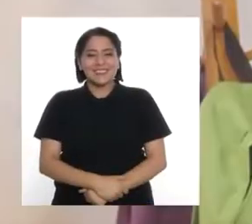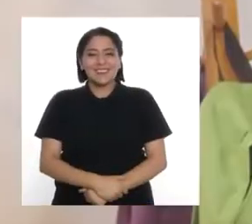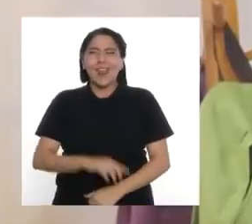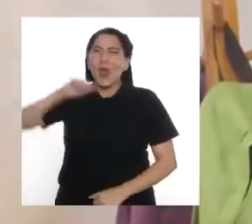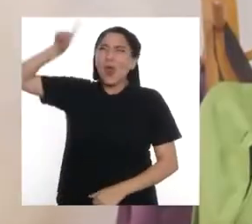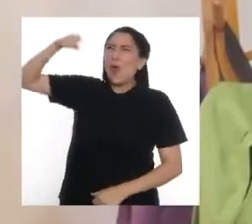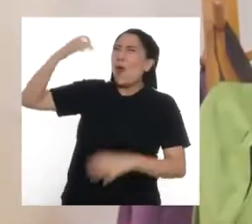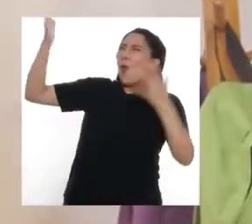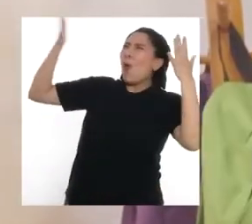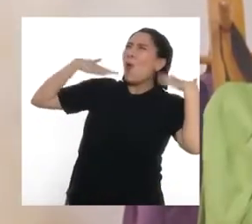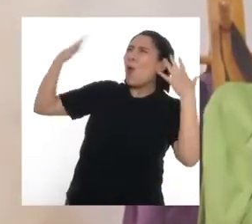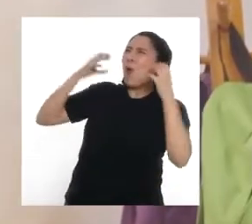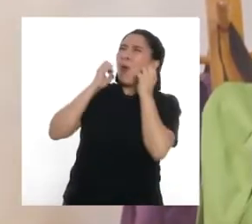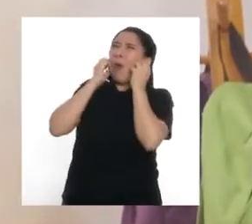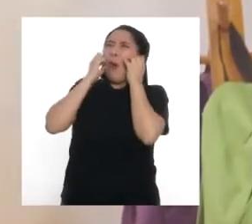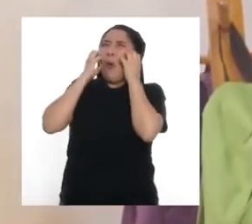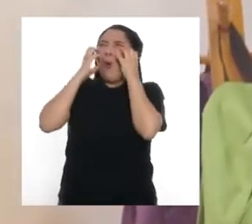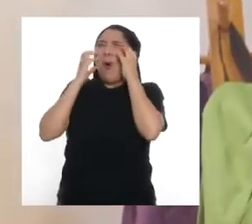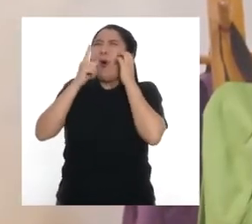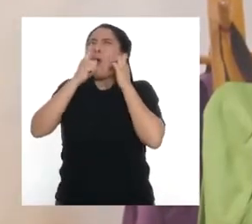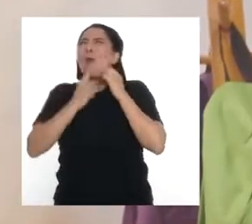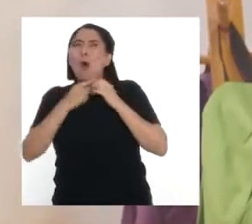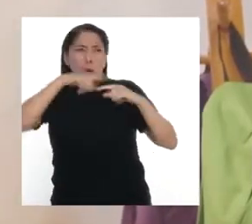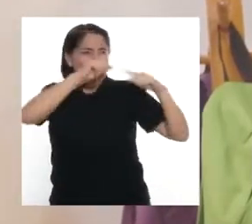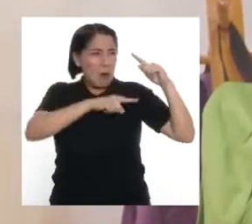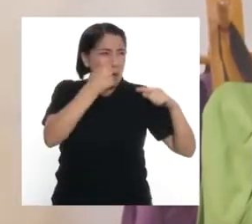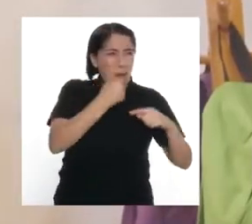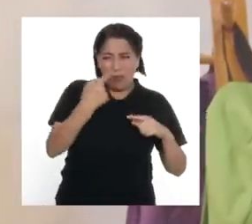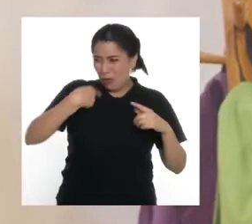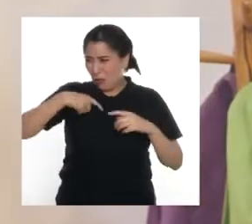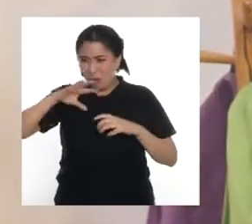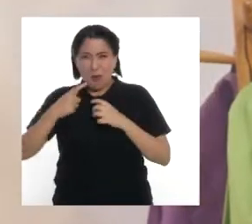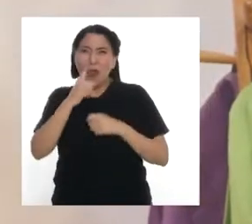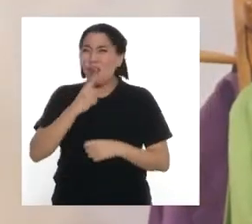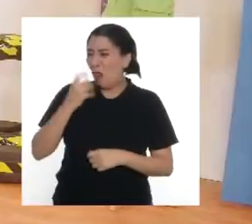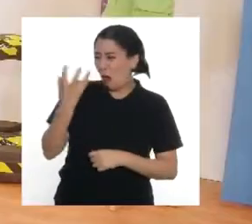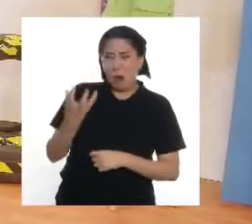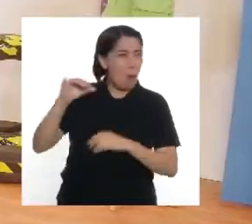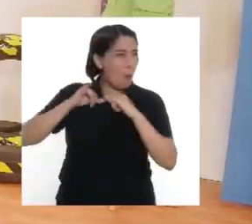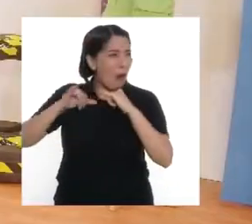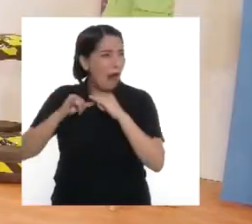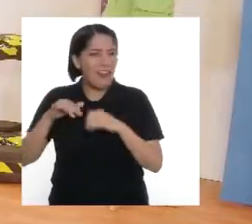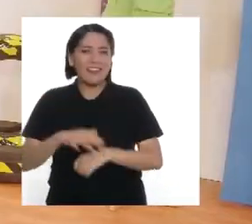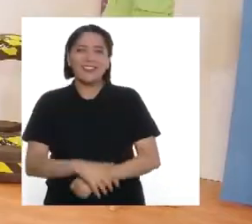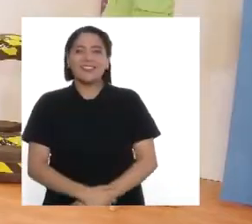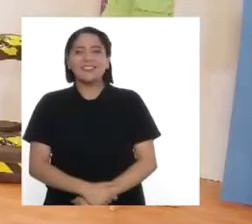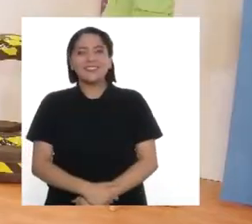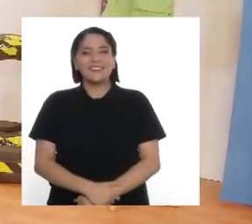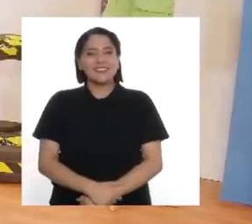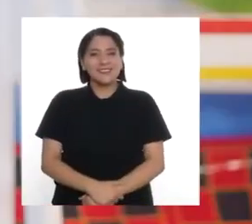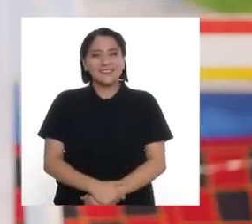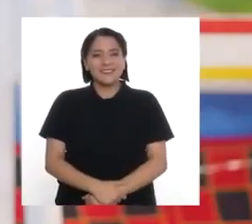El sol caliente y nos pone rojitos. Mi primo me dice que parezco un tomatito.